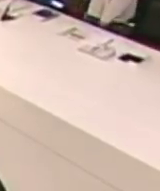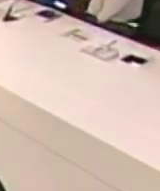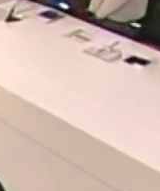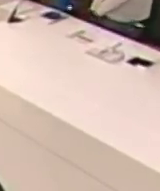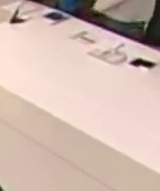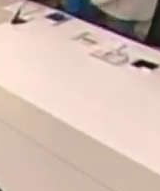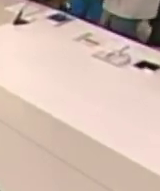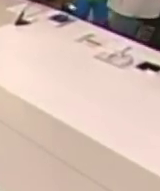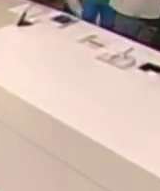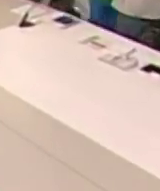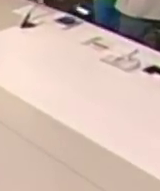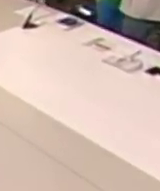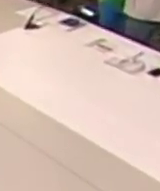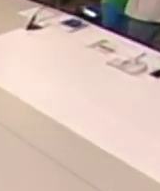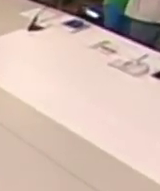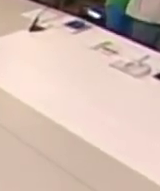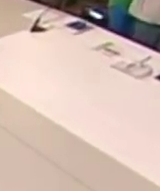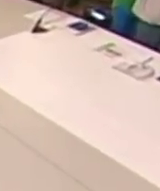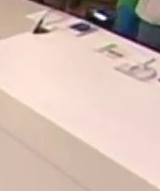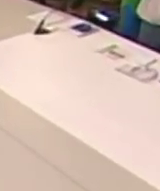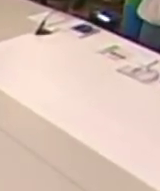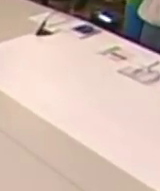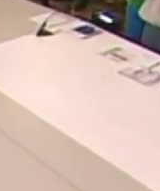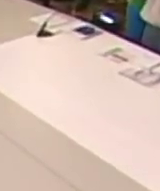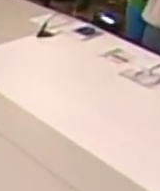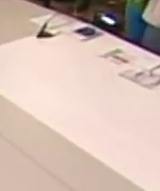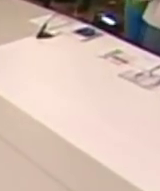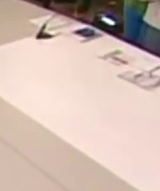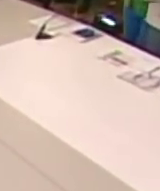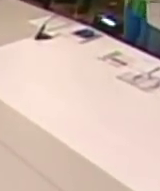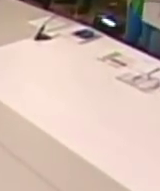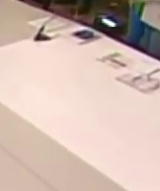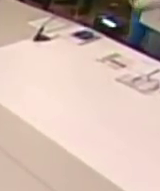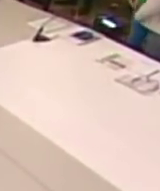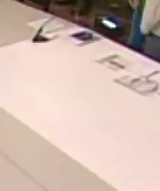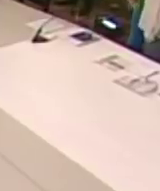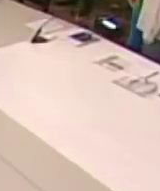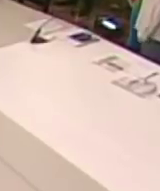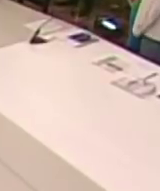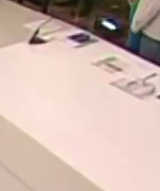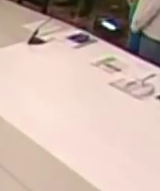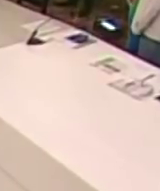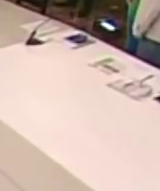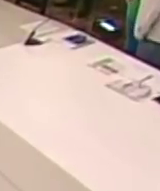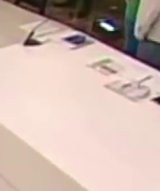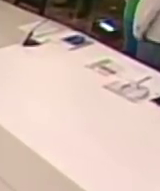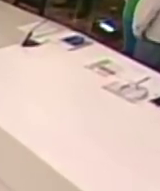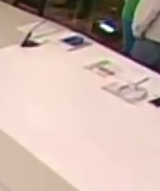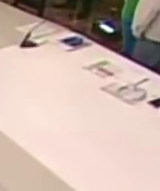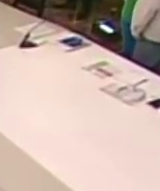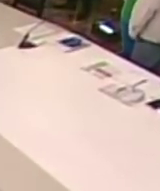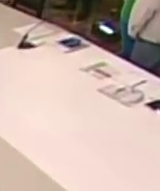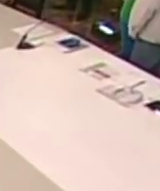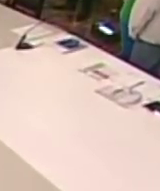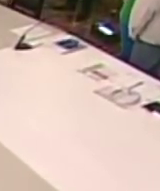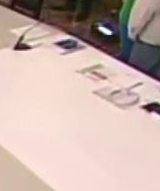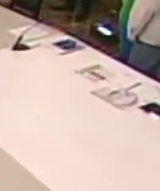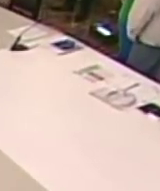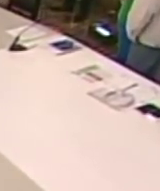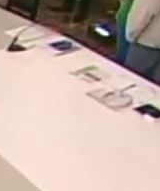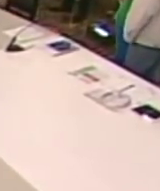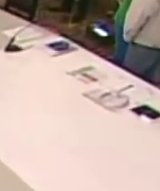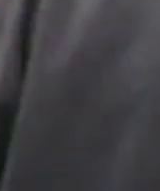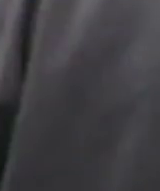de recuperación, crecimiento y prosperidad económica que ha iniciado el Ejecutivo Nacional.